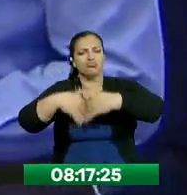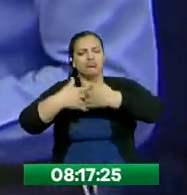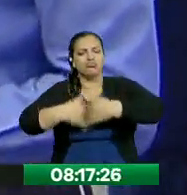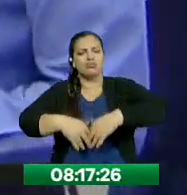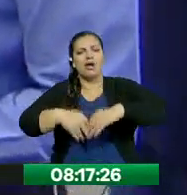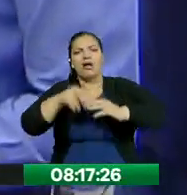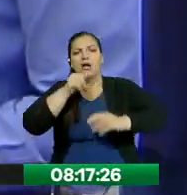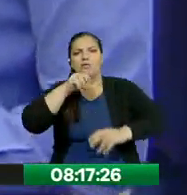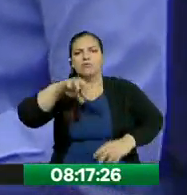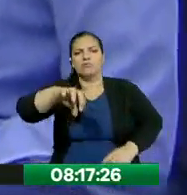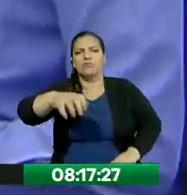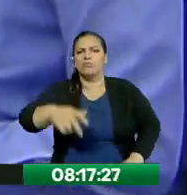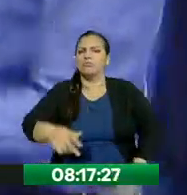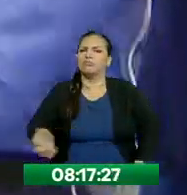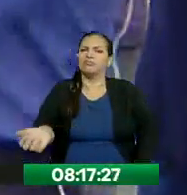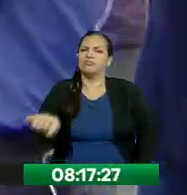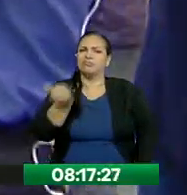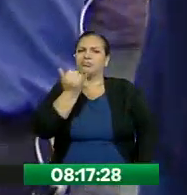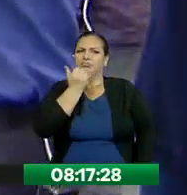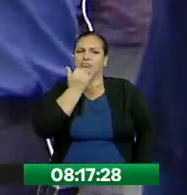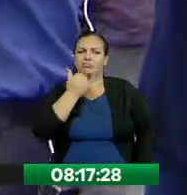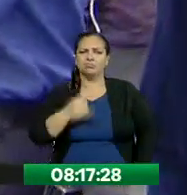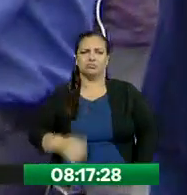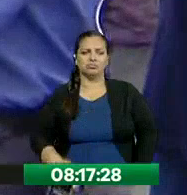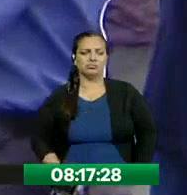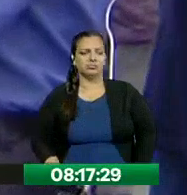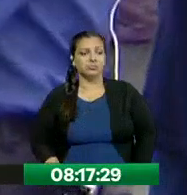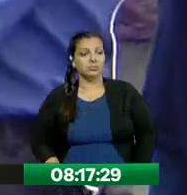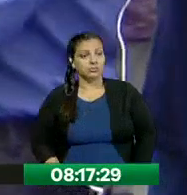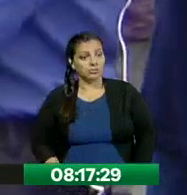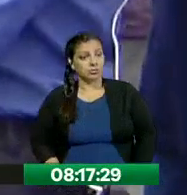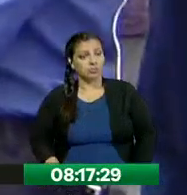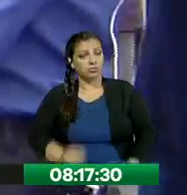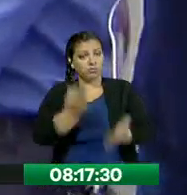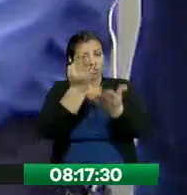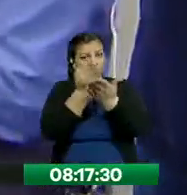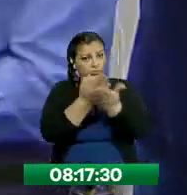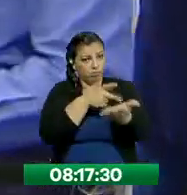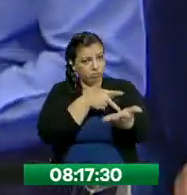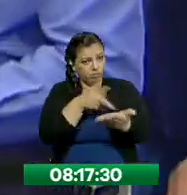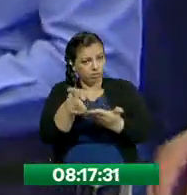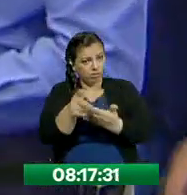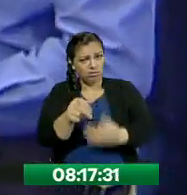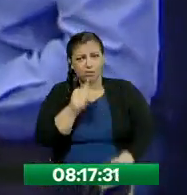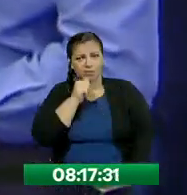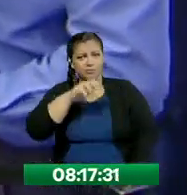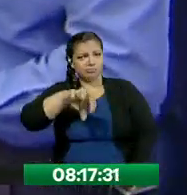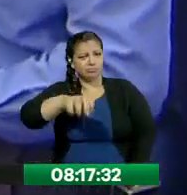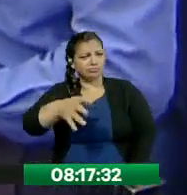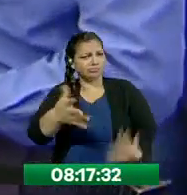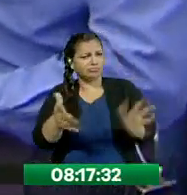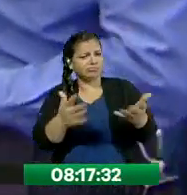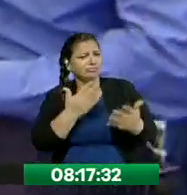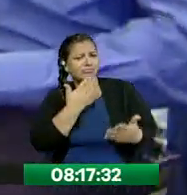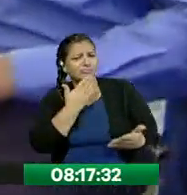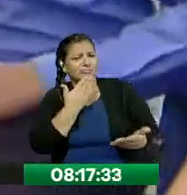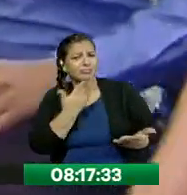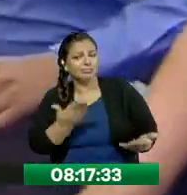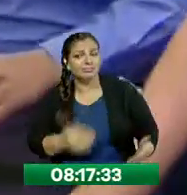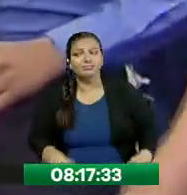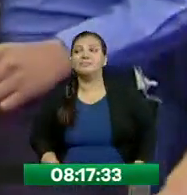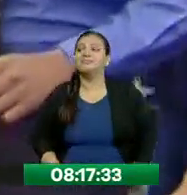no perjudicar a toda una ciudad de más. Ustedes igual están pagando pese a que no les llega el servicio. Exacto, ahí tienen las